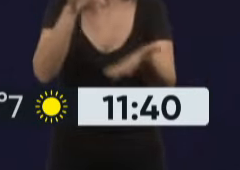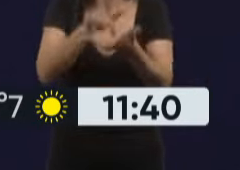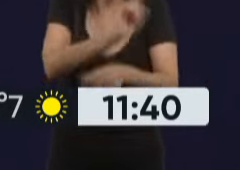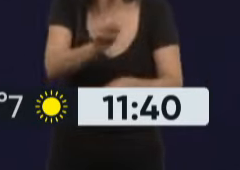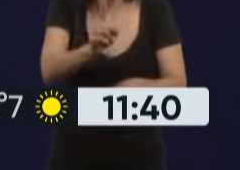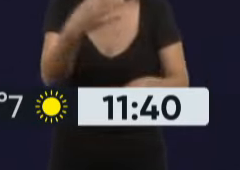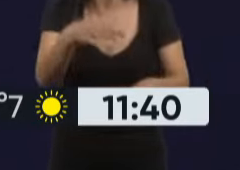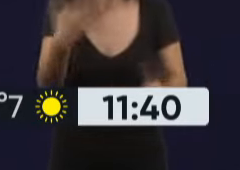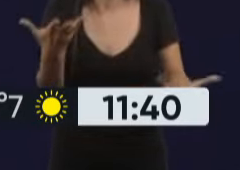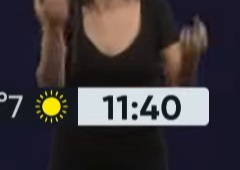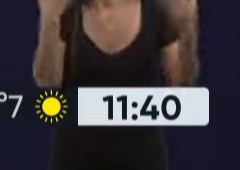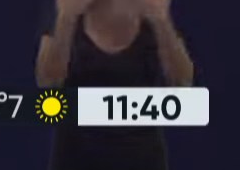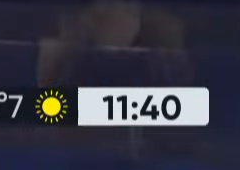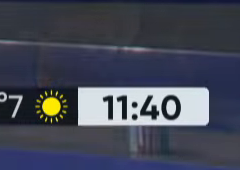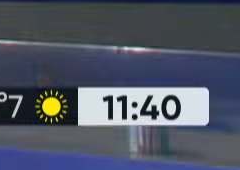gracias eh Hasta luego m